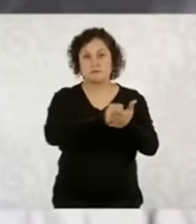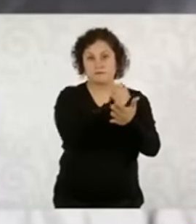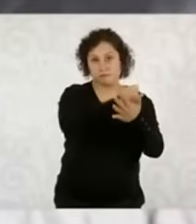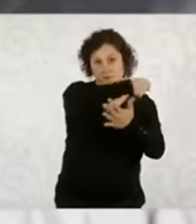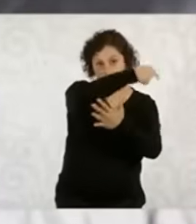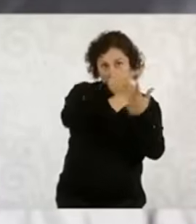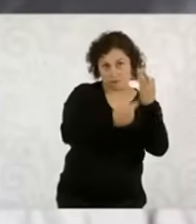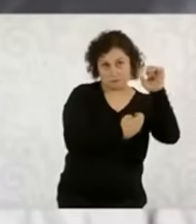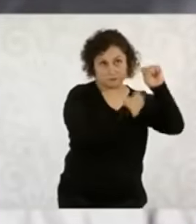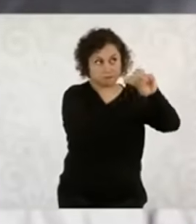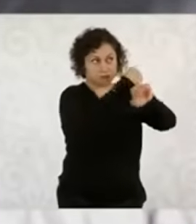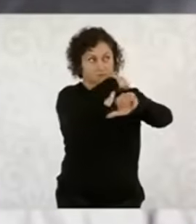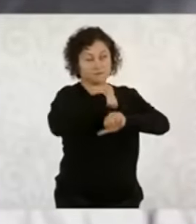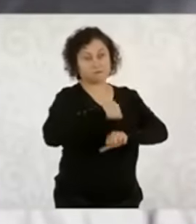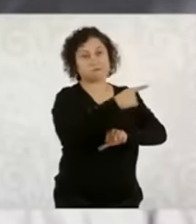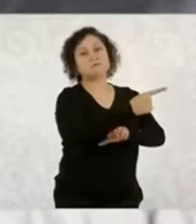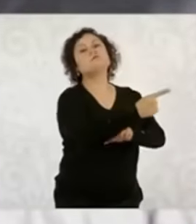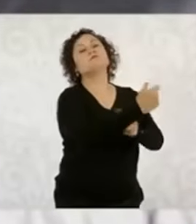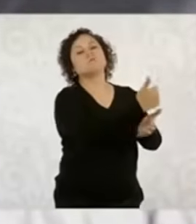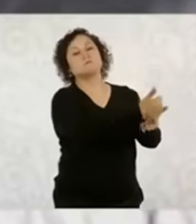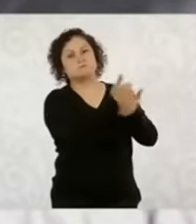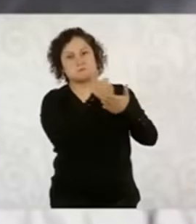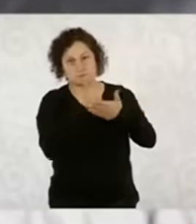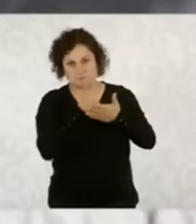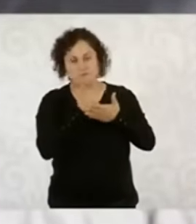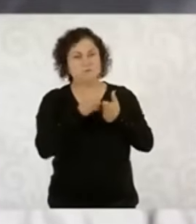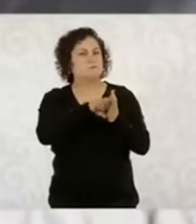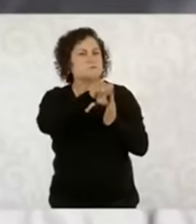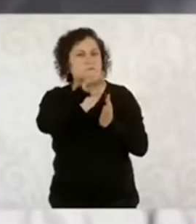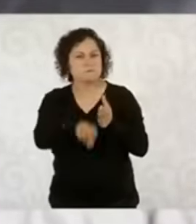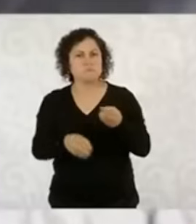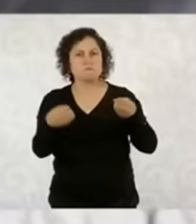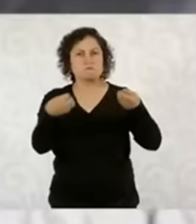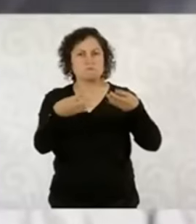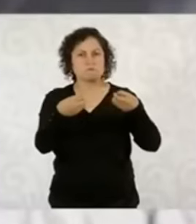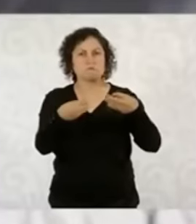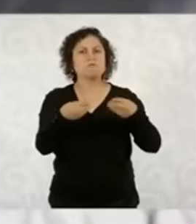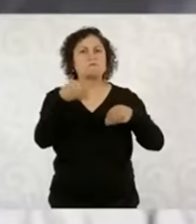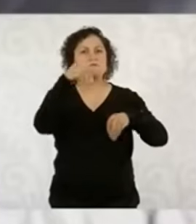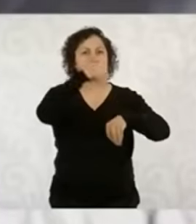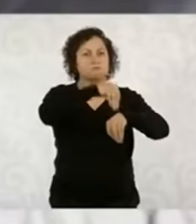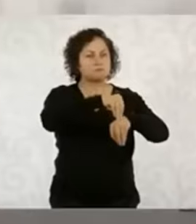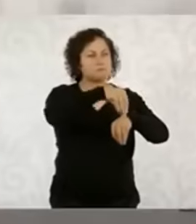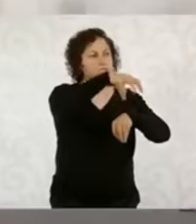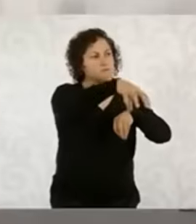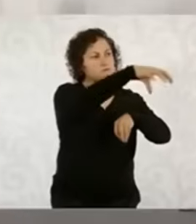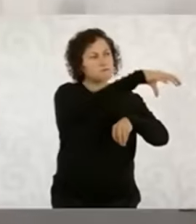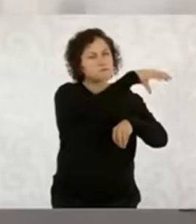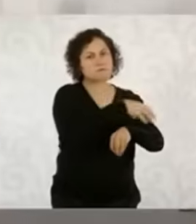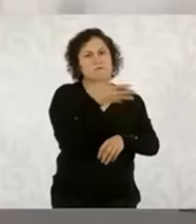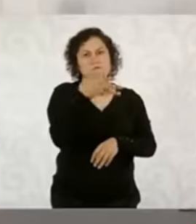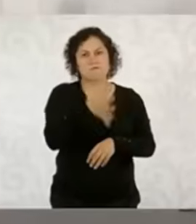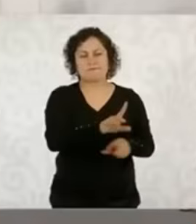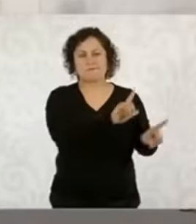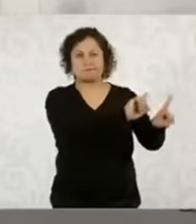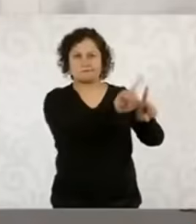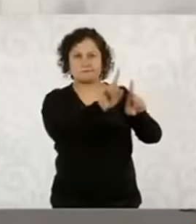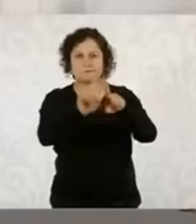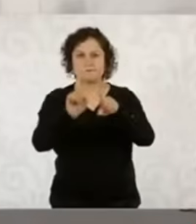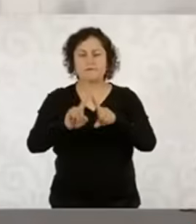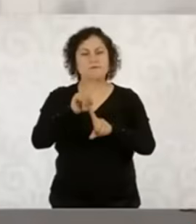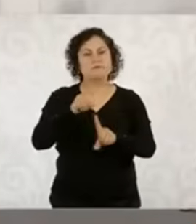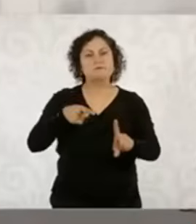se instalaron 10 centros de atención con el propósito de brindar alojamiento y